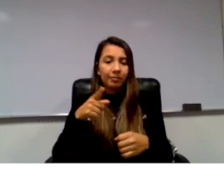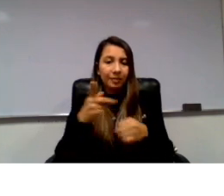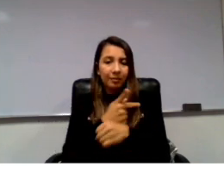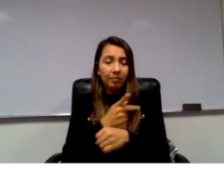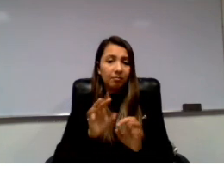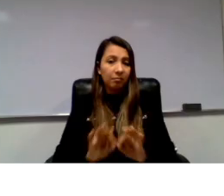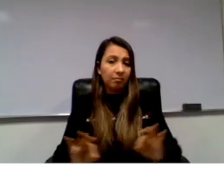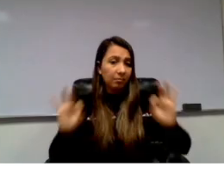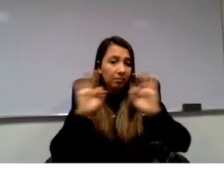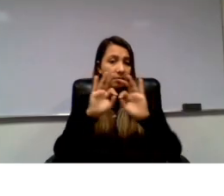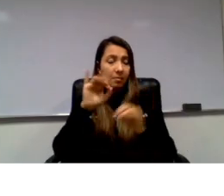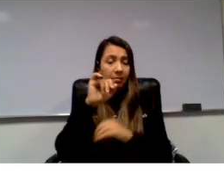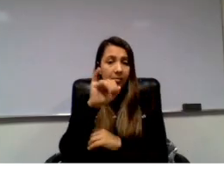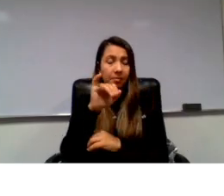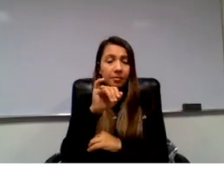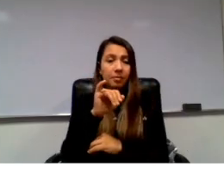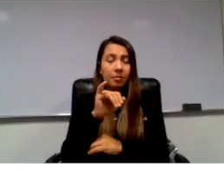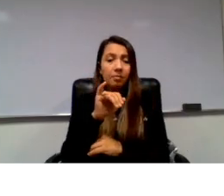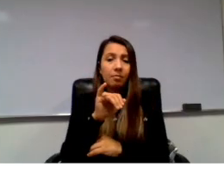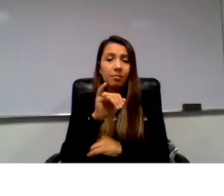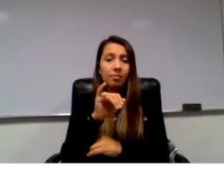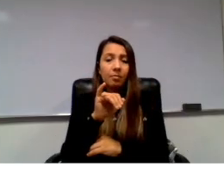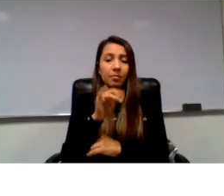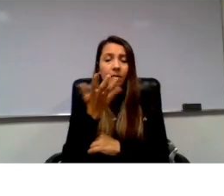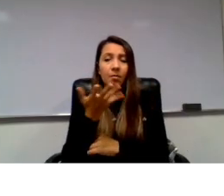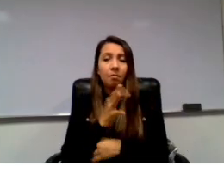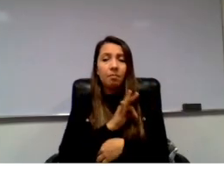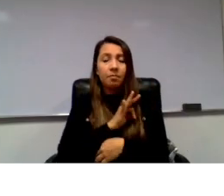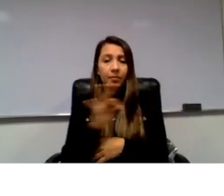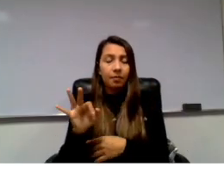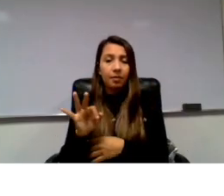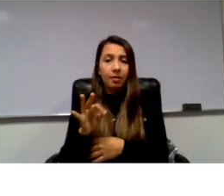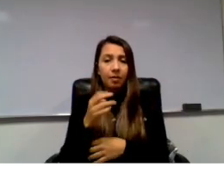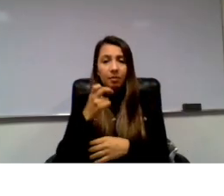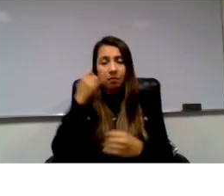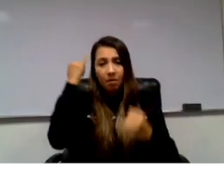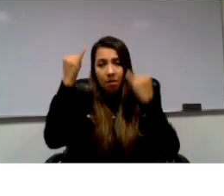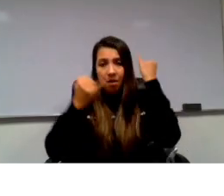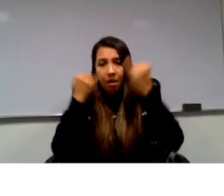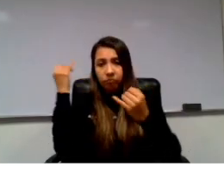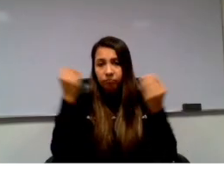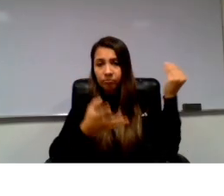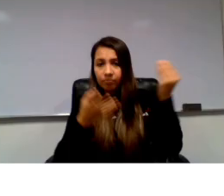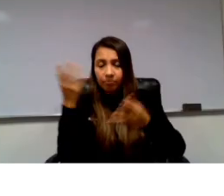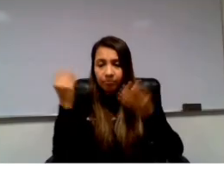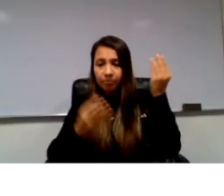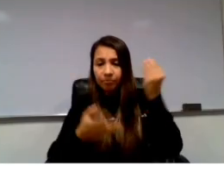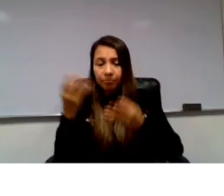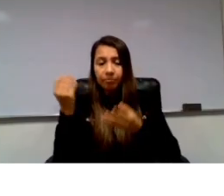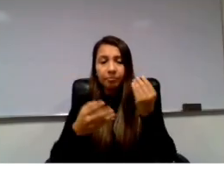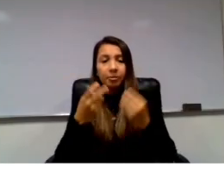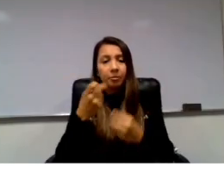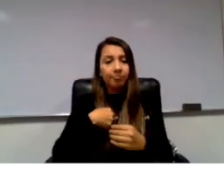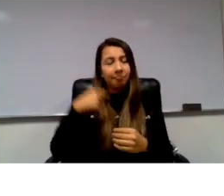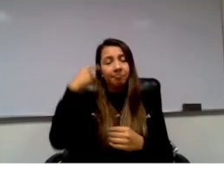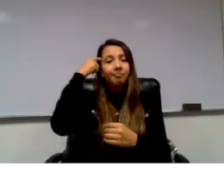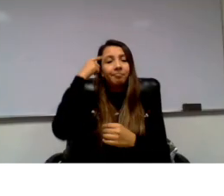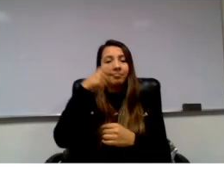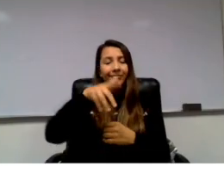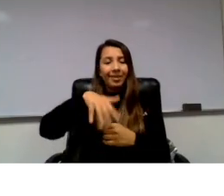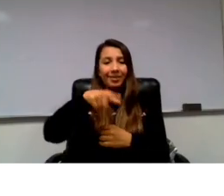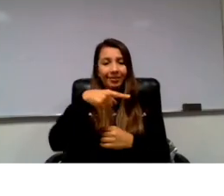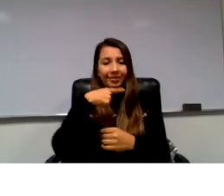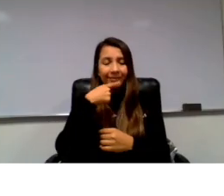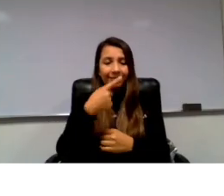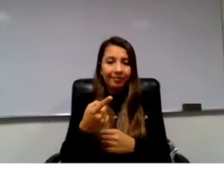es importante, ¿no? Que haya que pudiera haber ese flujo de ideas, ¿no? Entonces, eso se me vino de golpe cuando te